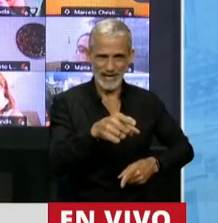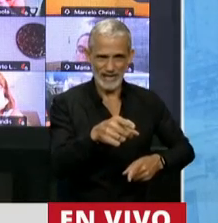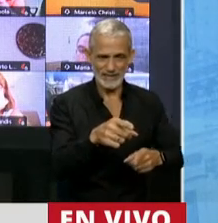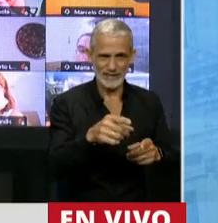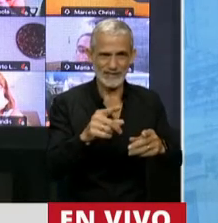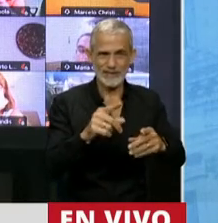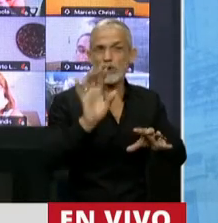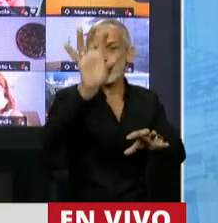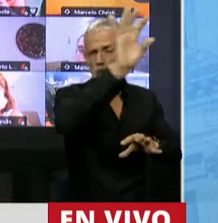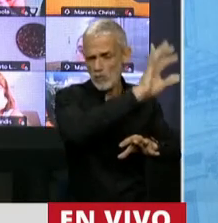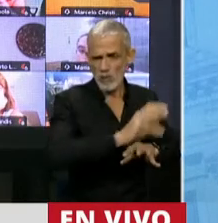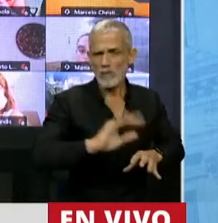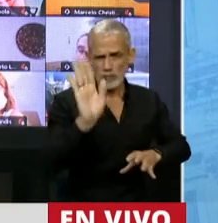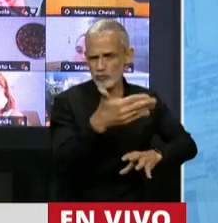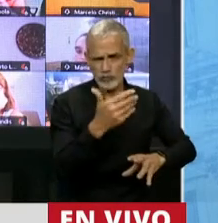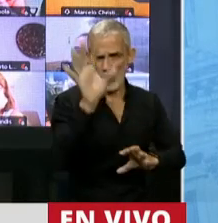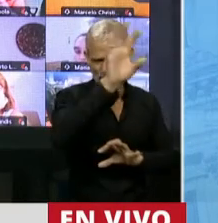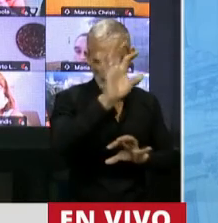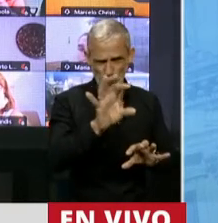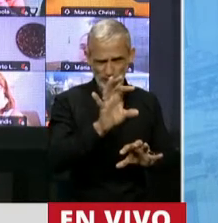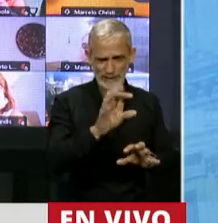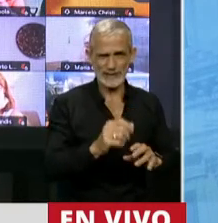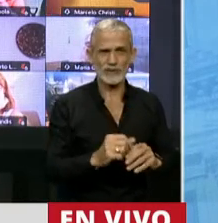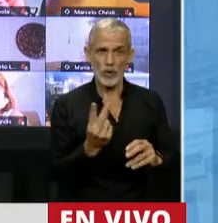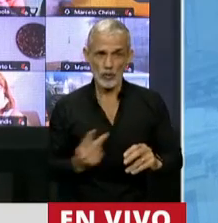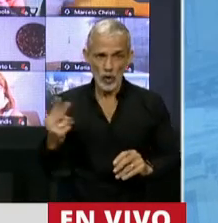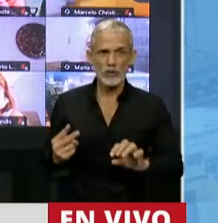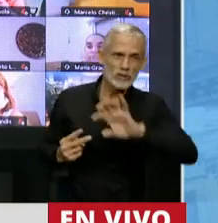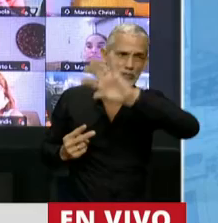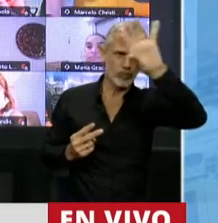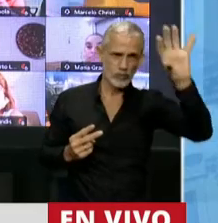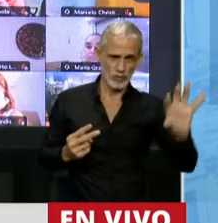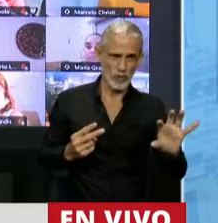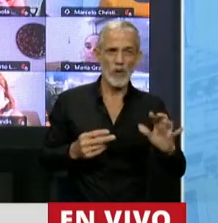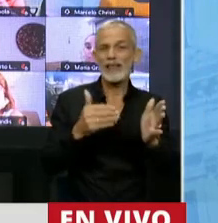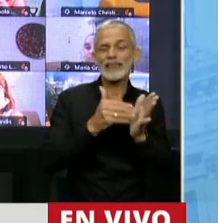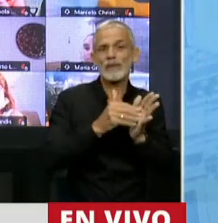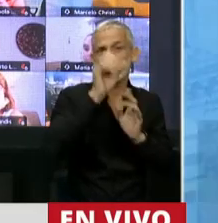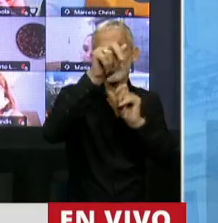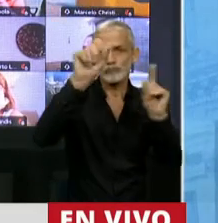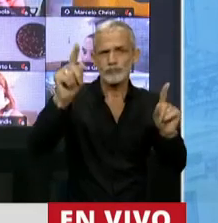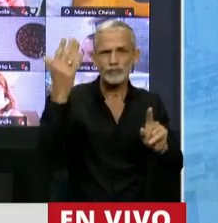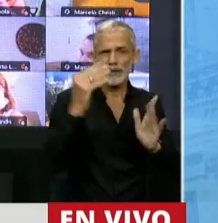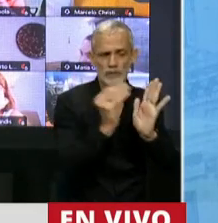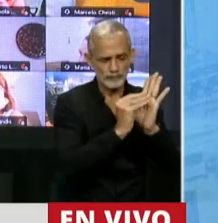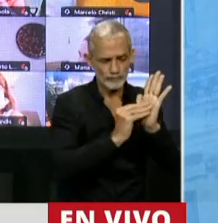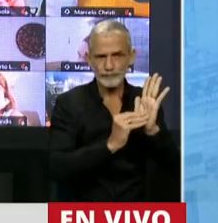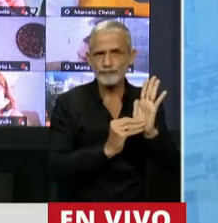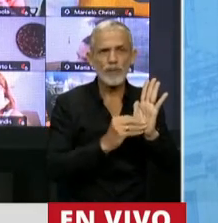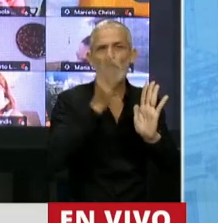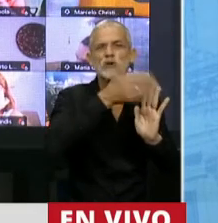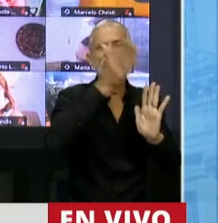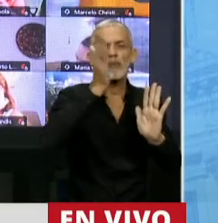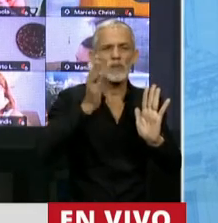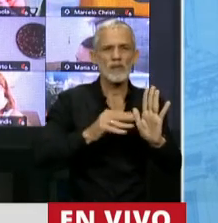entra dentro de la masa coparticipable de las provincias en función de su de los índices que fueron establecidos en función